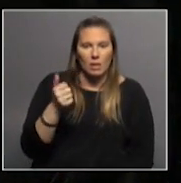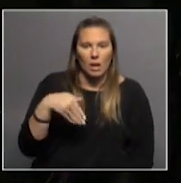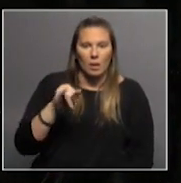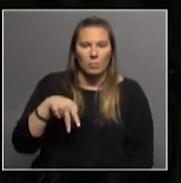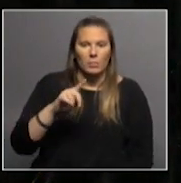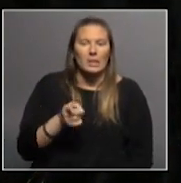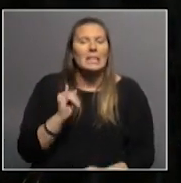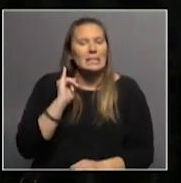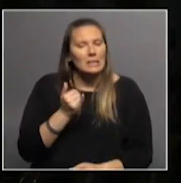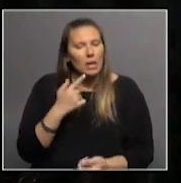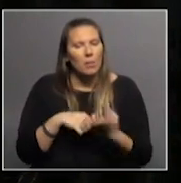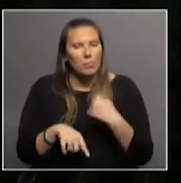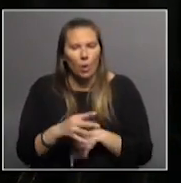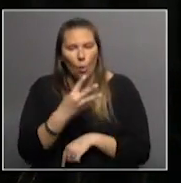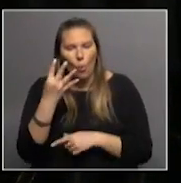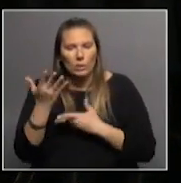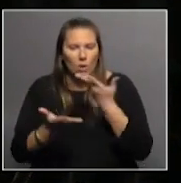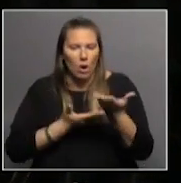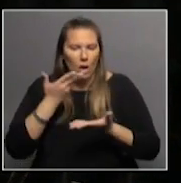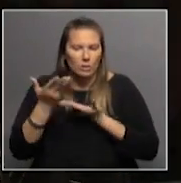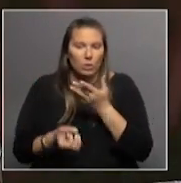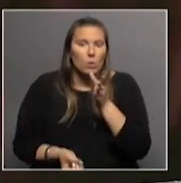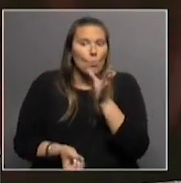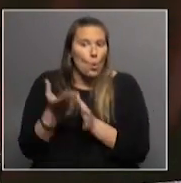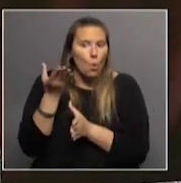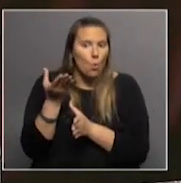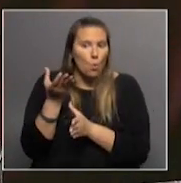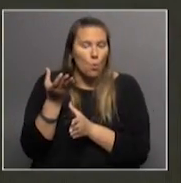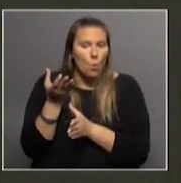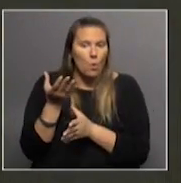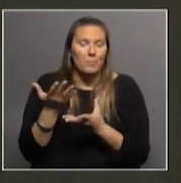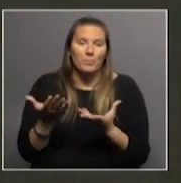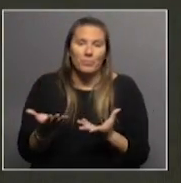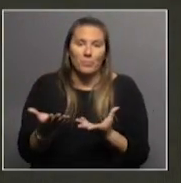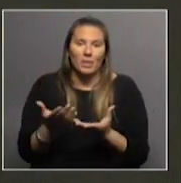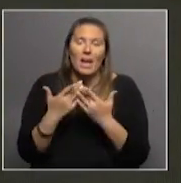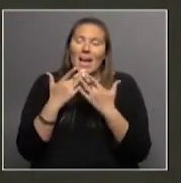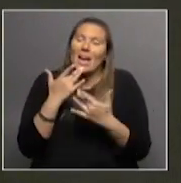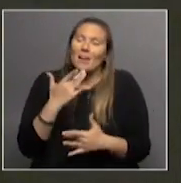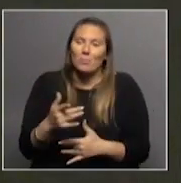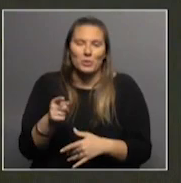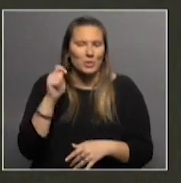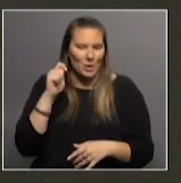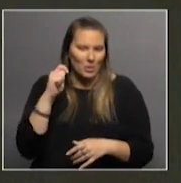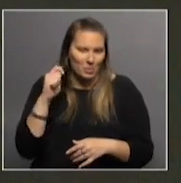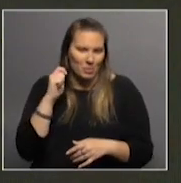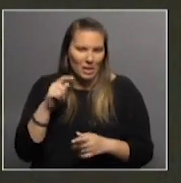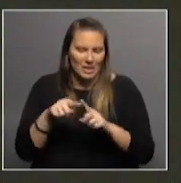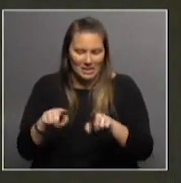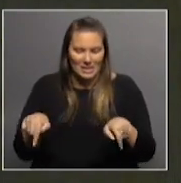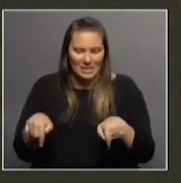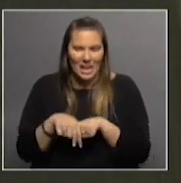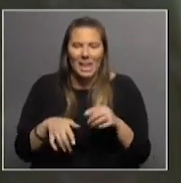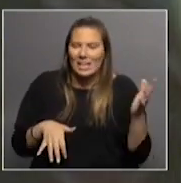vaya y por lo menos cuatro canciones mónica que este hermoso ese cumpleaños en la sala zitarrosa